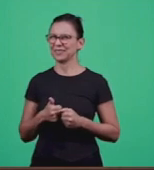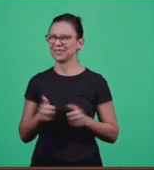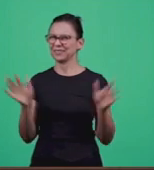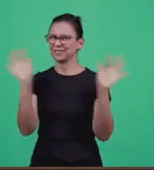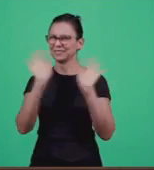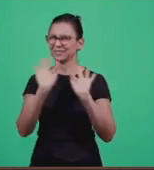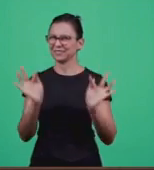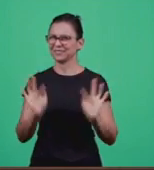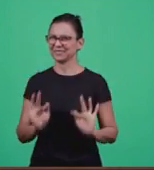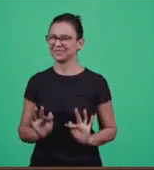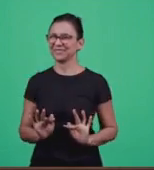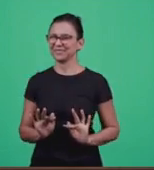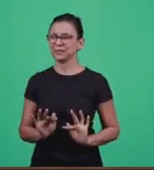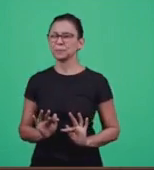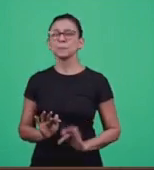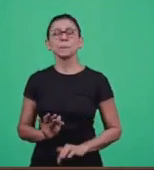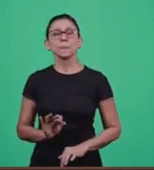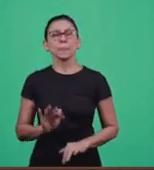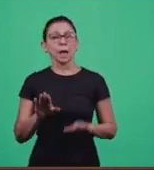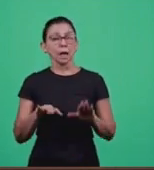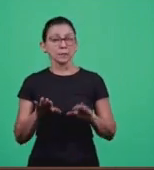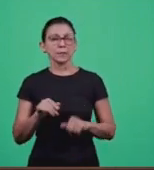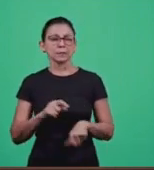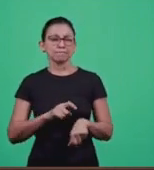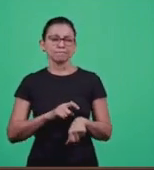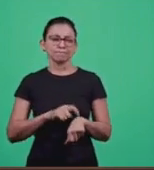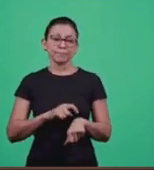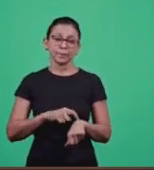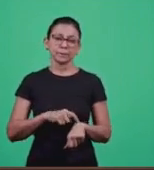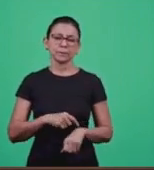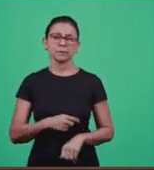¡Qué privilegio que nosotros tenemos!